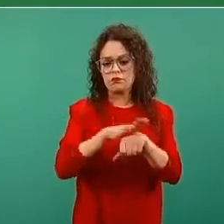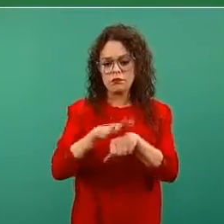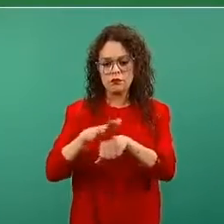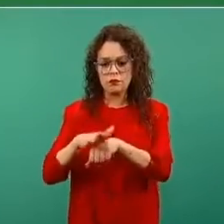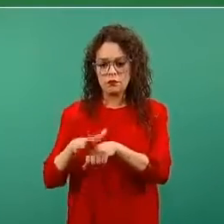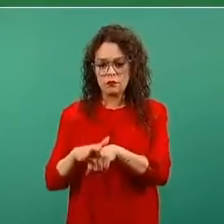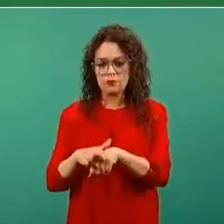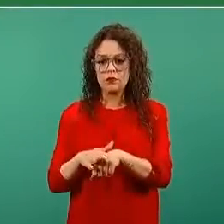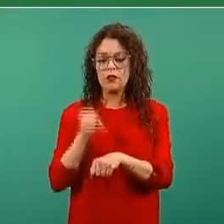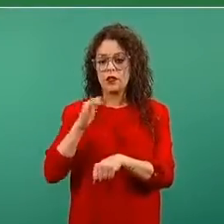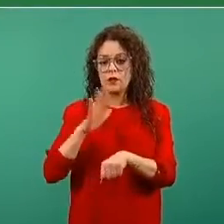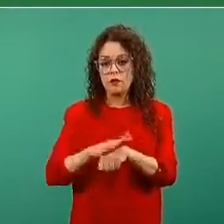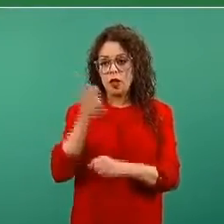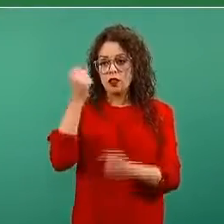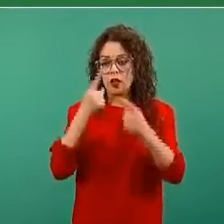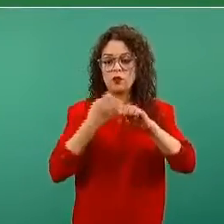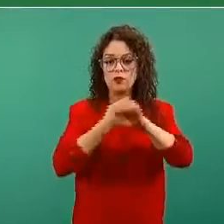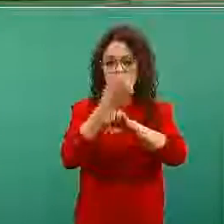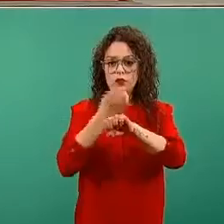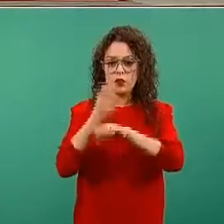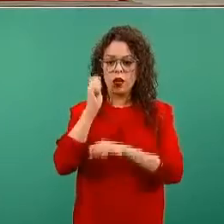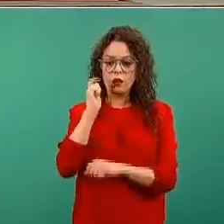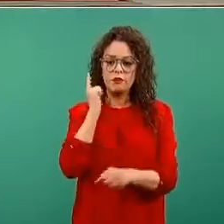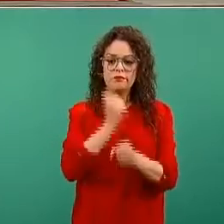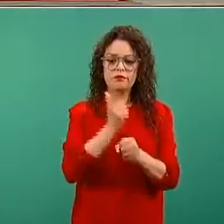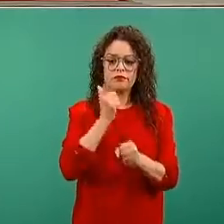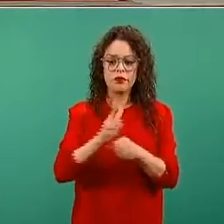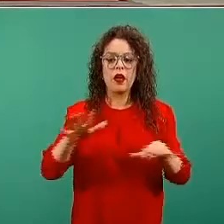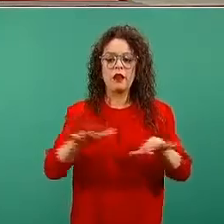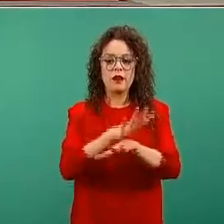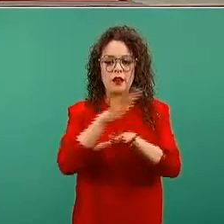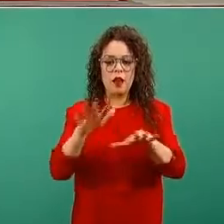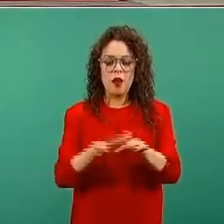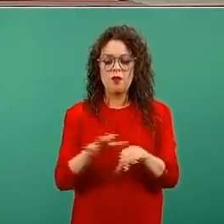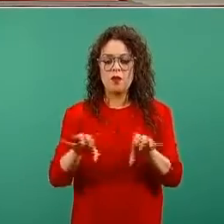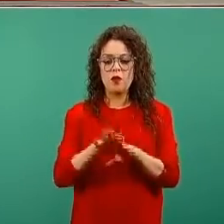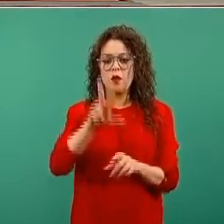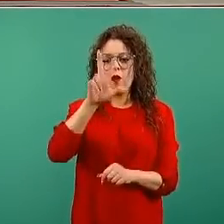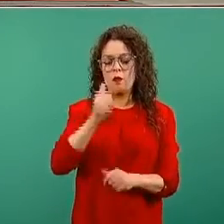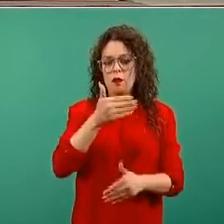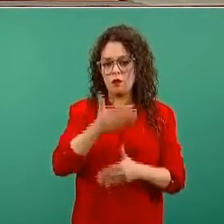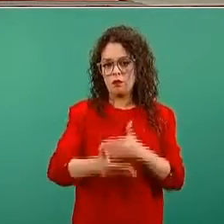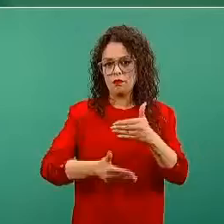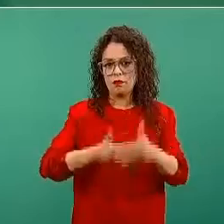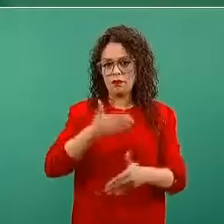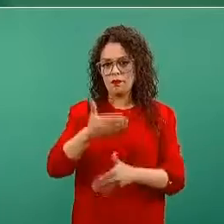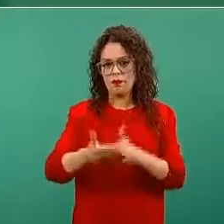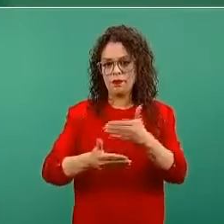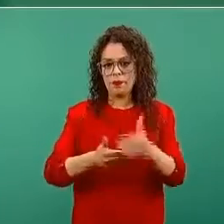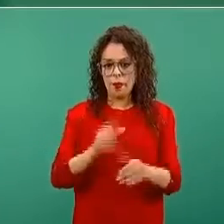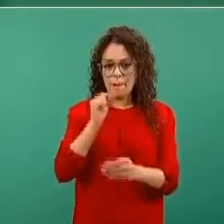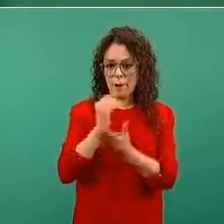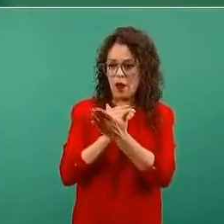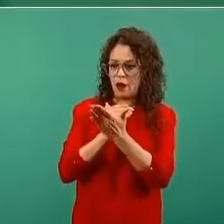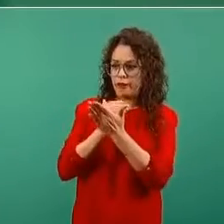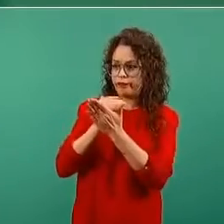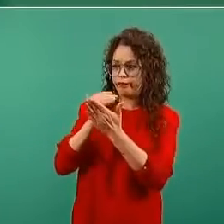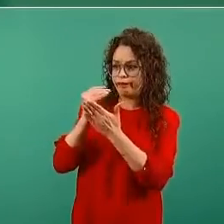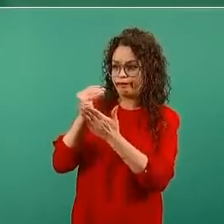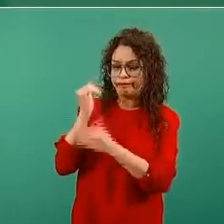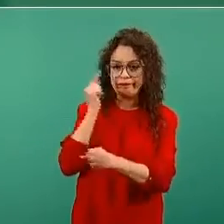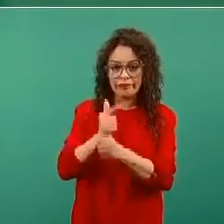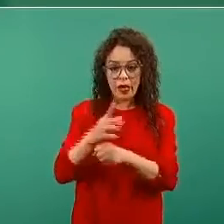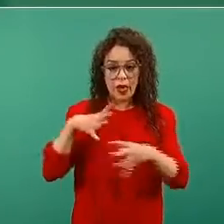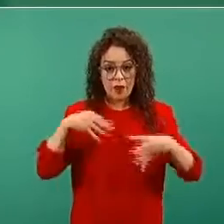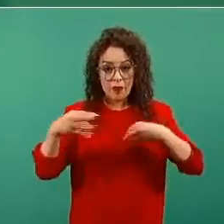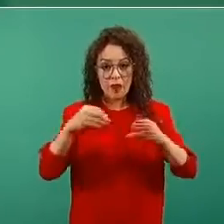entidades federativas donde vemos algunos cambios de la trayectoria, de la tendencia, donde empieza a aumentar la epidemia, como